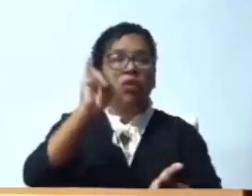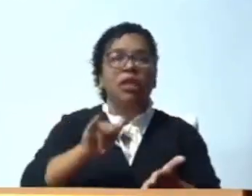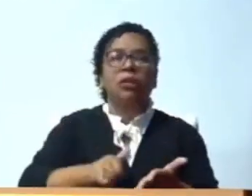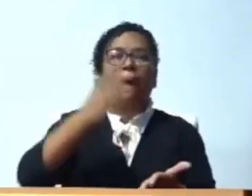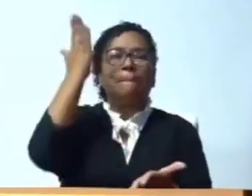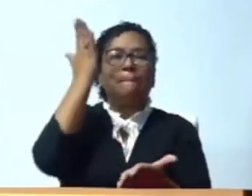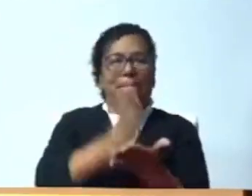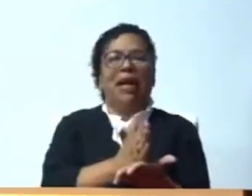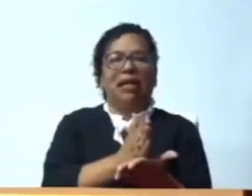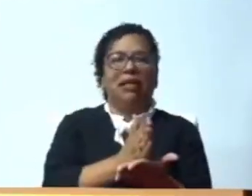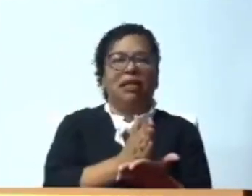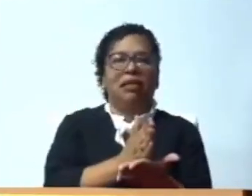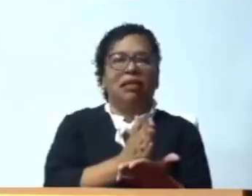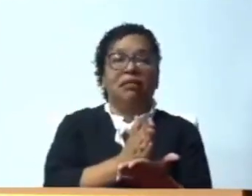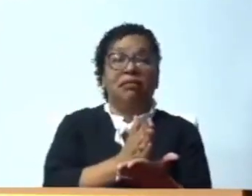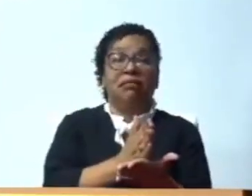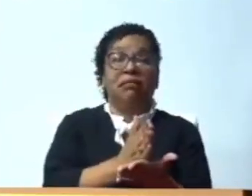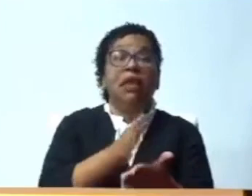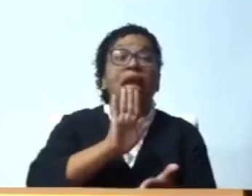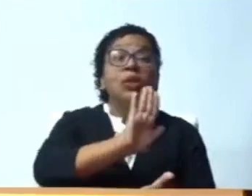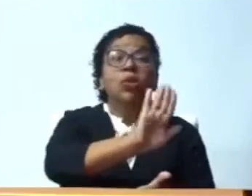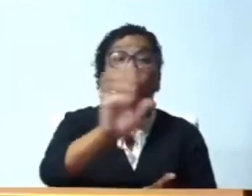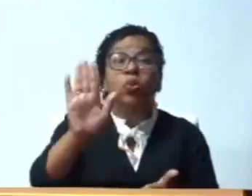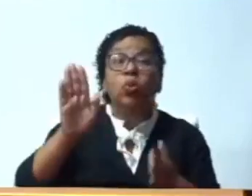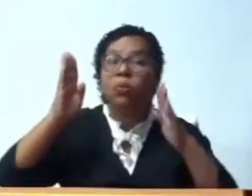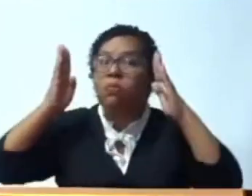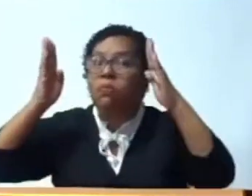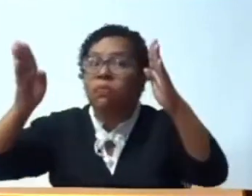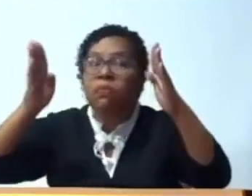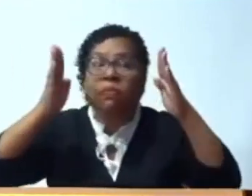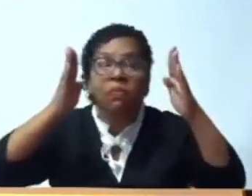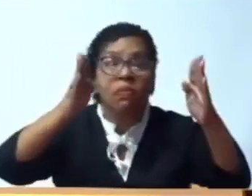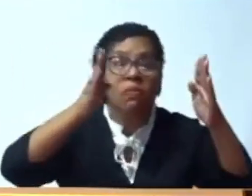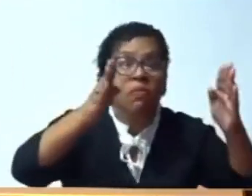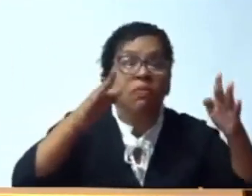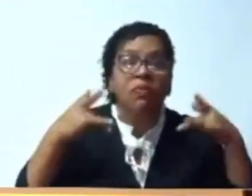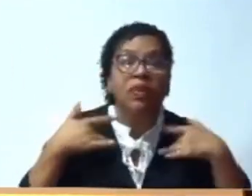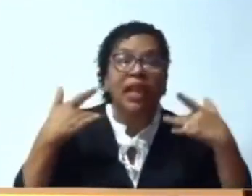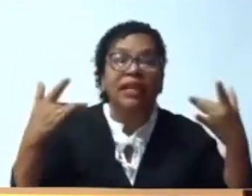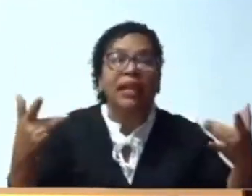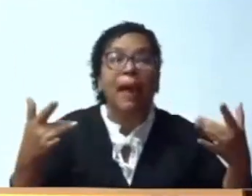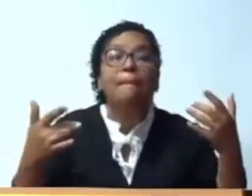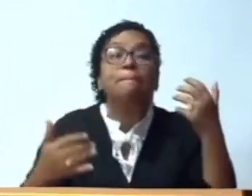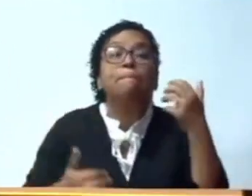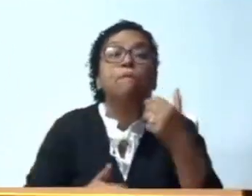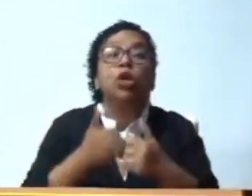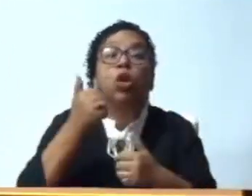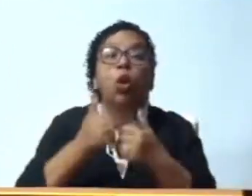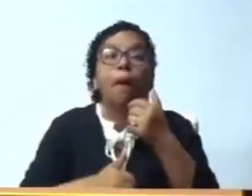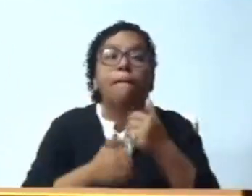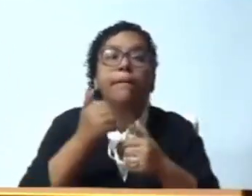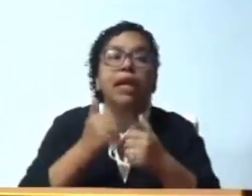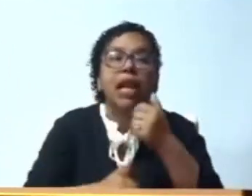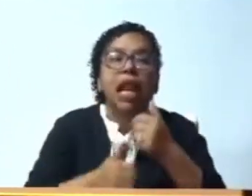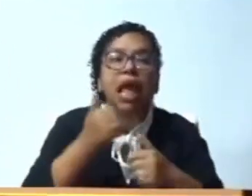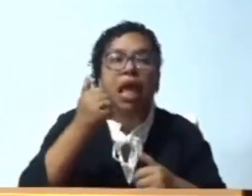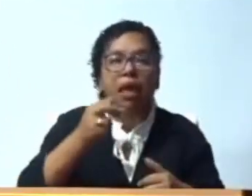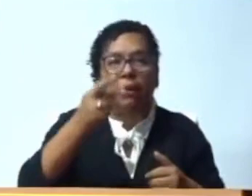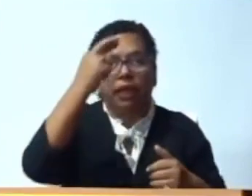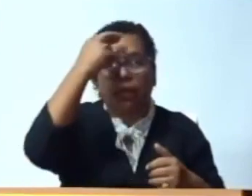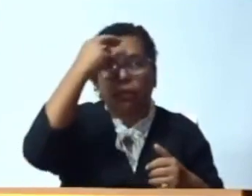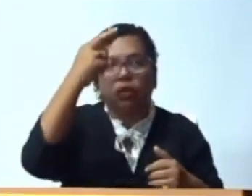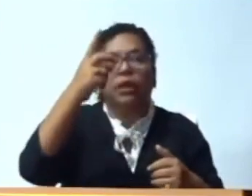fundamentales del país Los dominicanos esperan que el gobierno resuelva